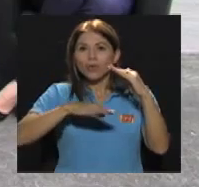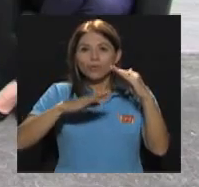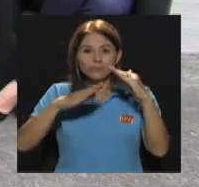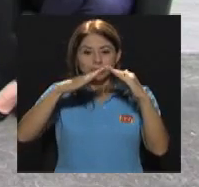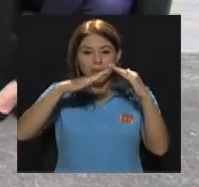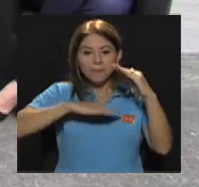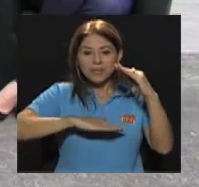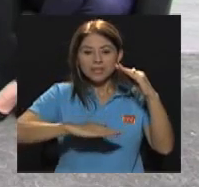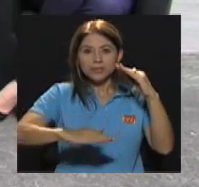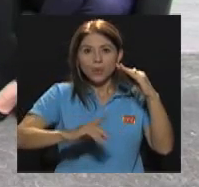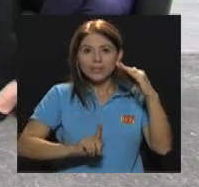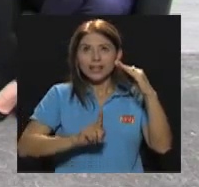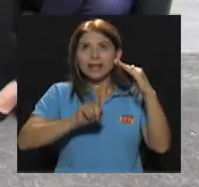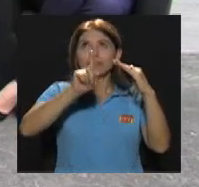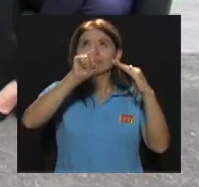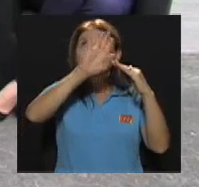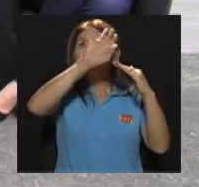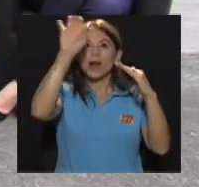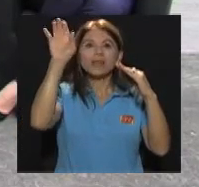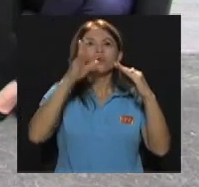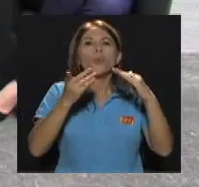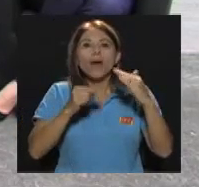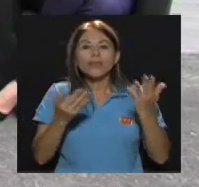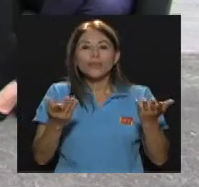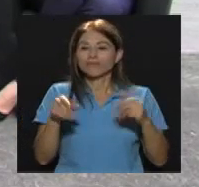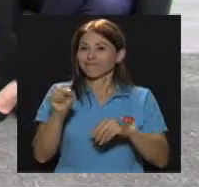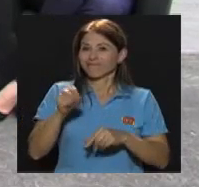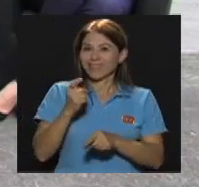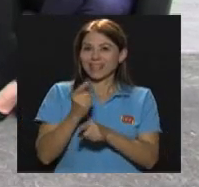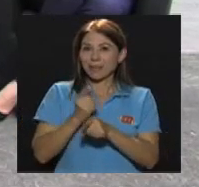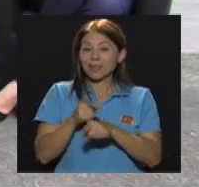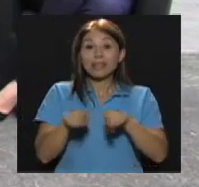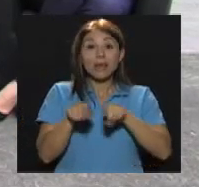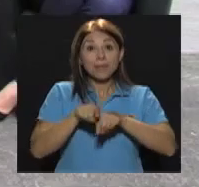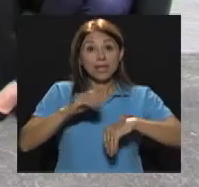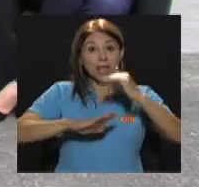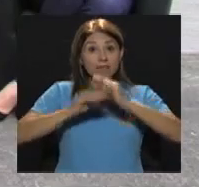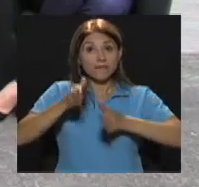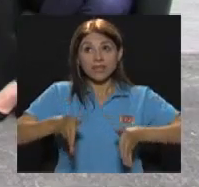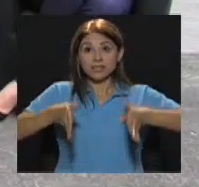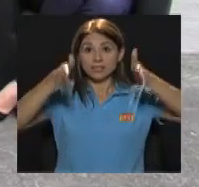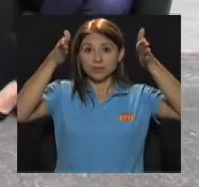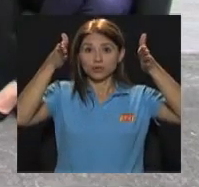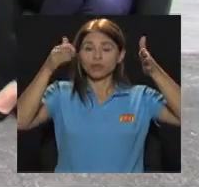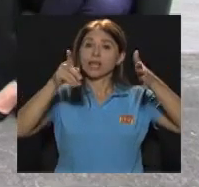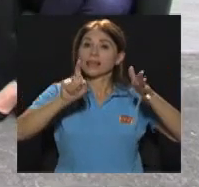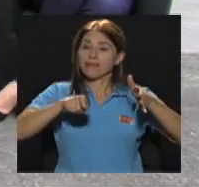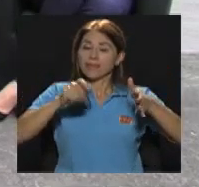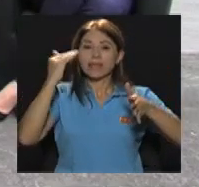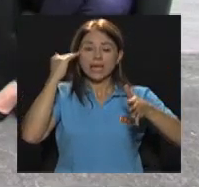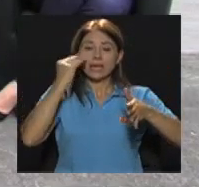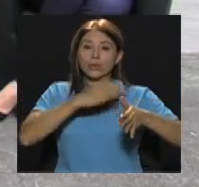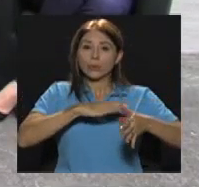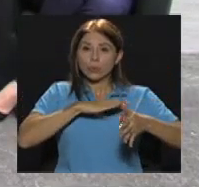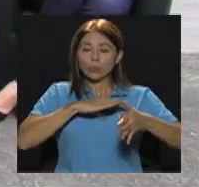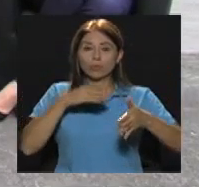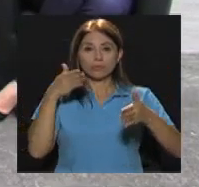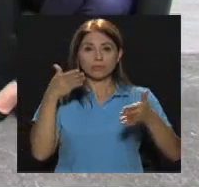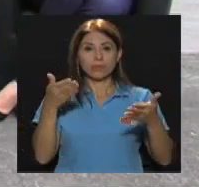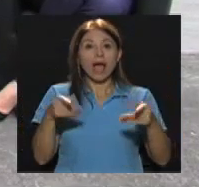También las alturas de los edificios son fundamentales. Por ejemplo, en algunos casos es importante levantar, digamos,